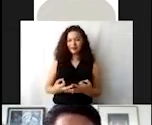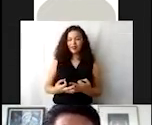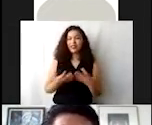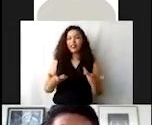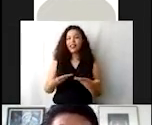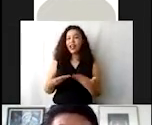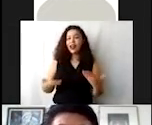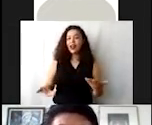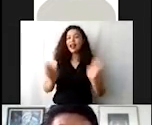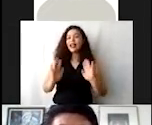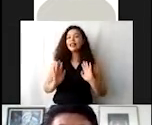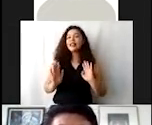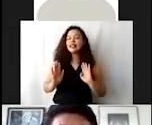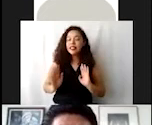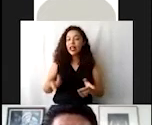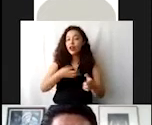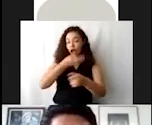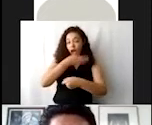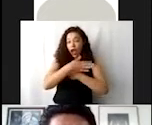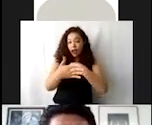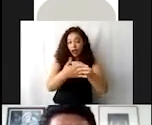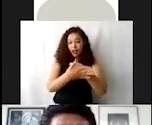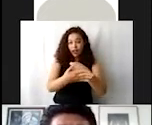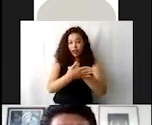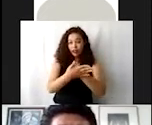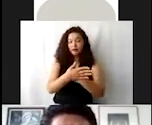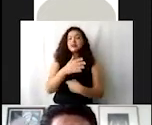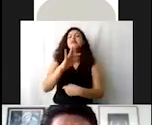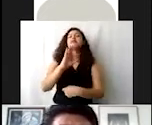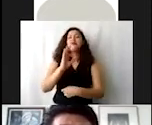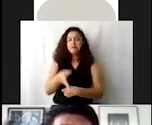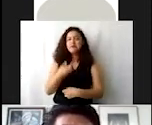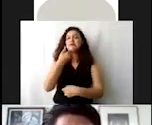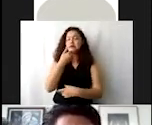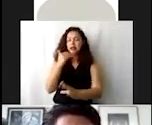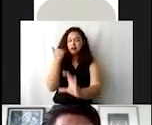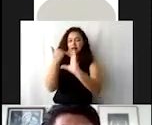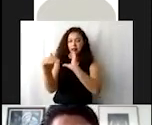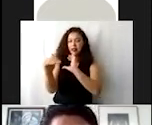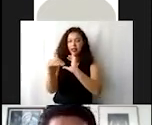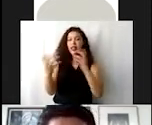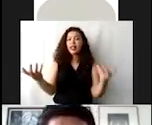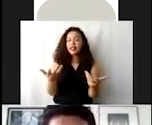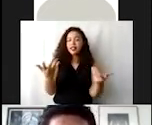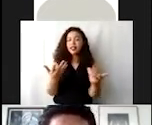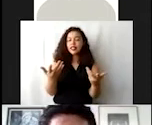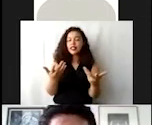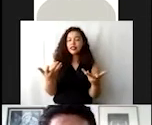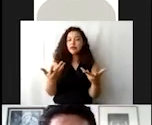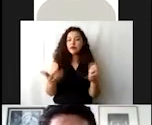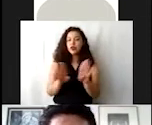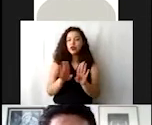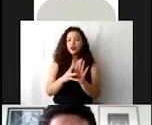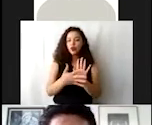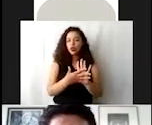enviando nuestro aviso, confirmamos, enviamos y generamos nuestro acuse de